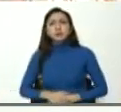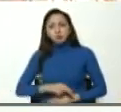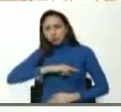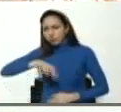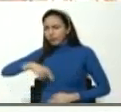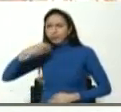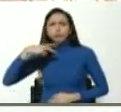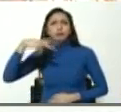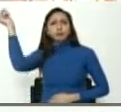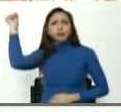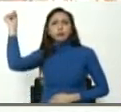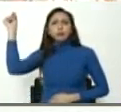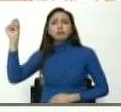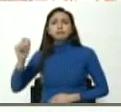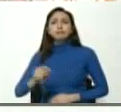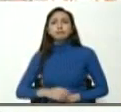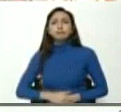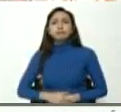fuimos